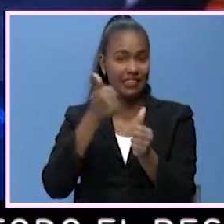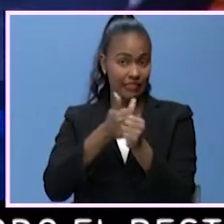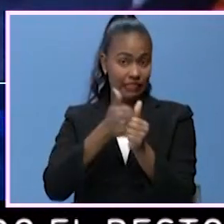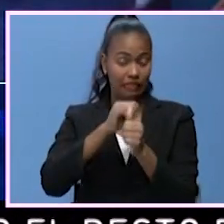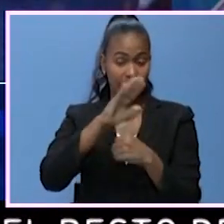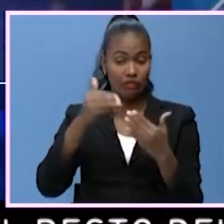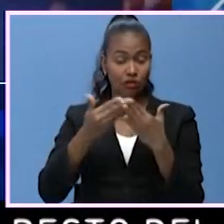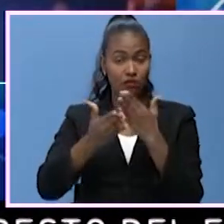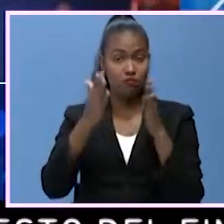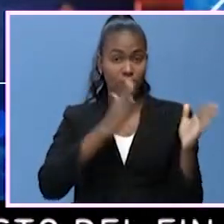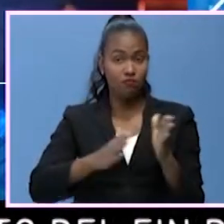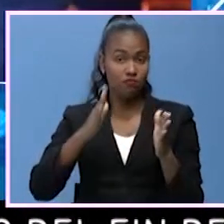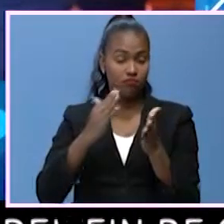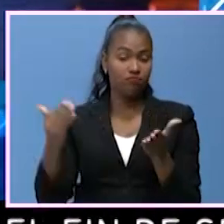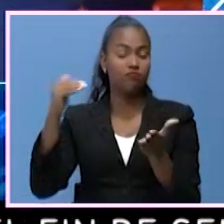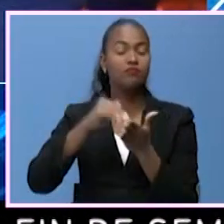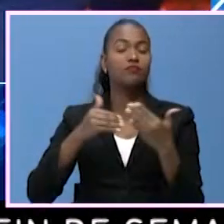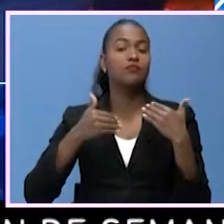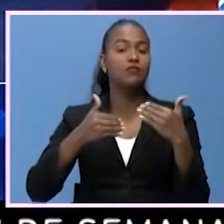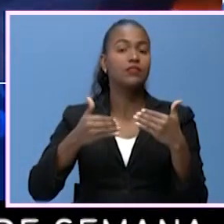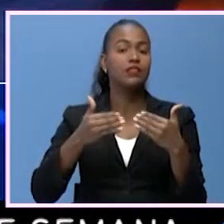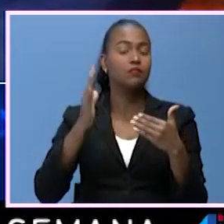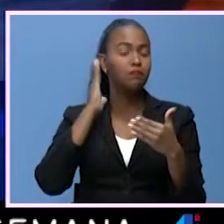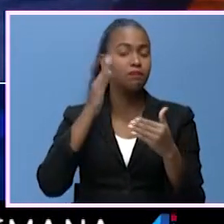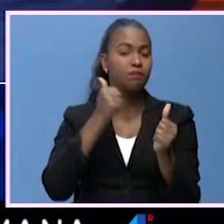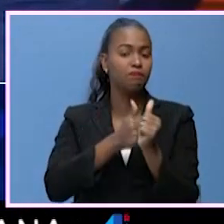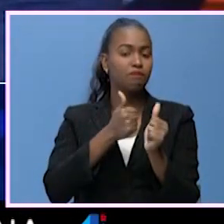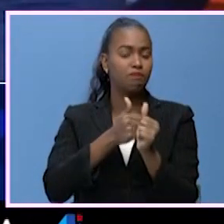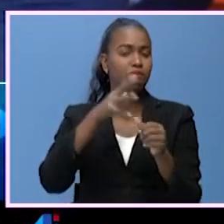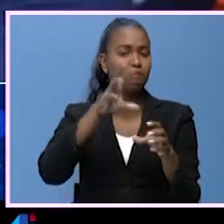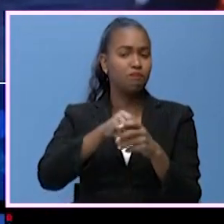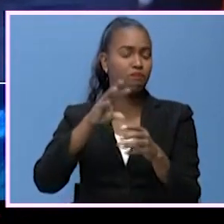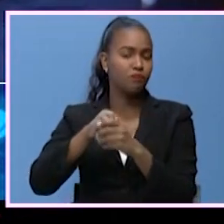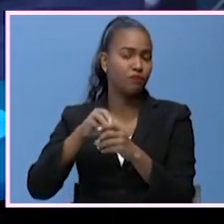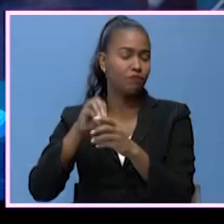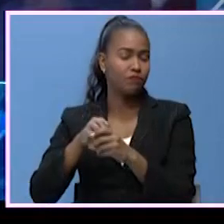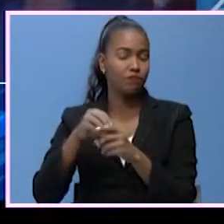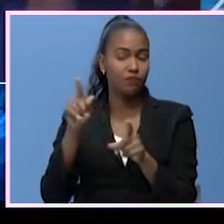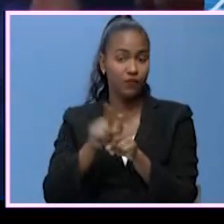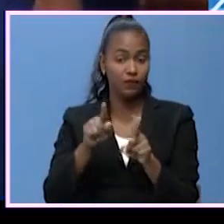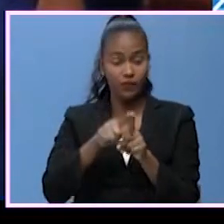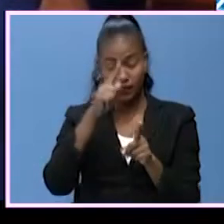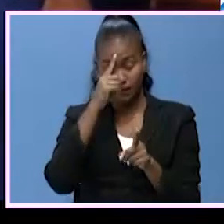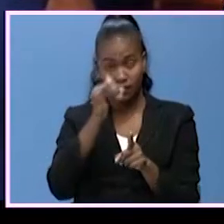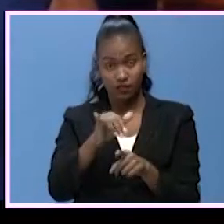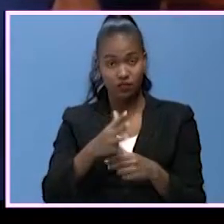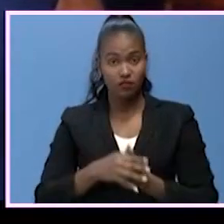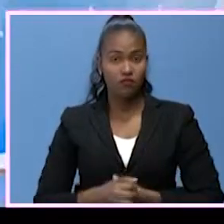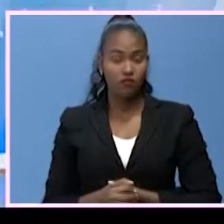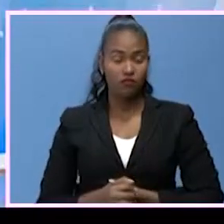que todos los procesos de realización o que se realizaron de forma participativa y también transparente.